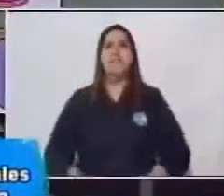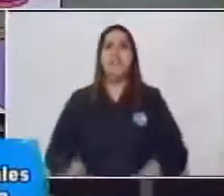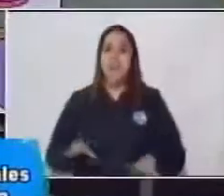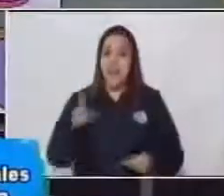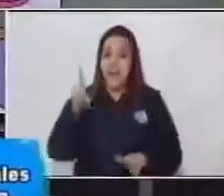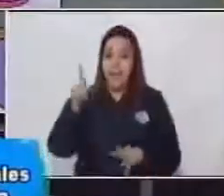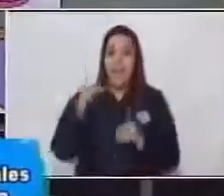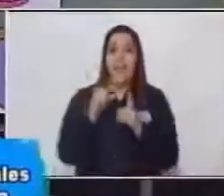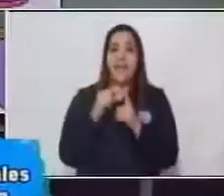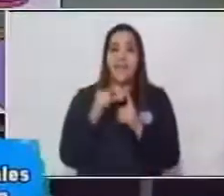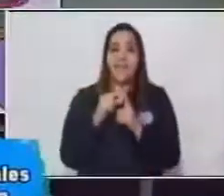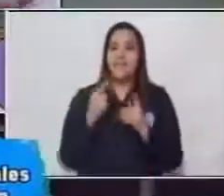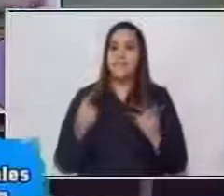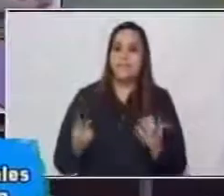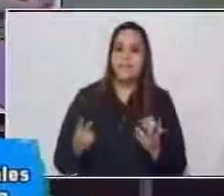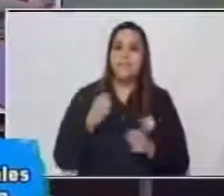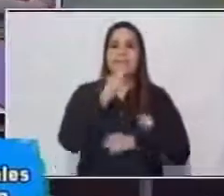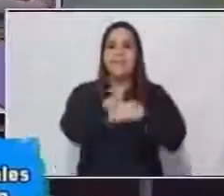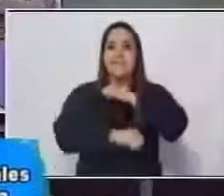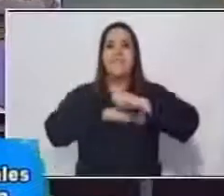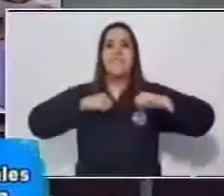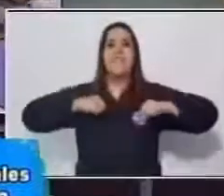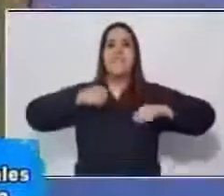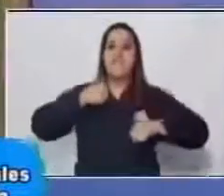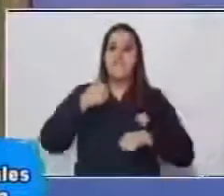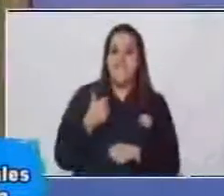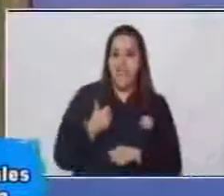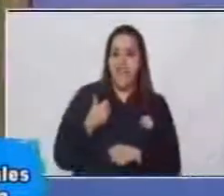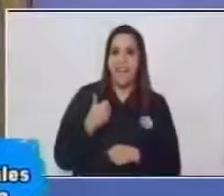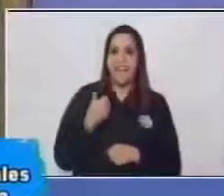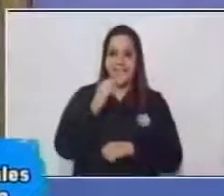Lo están haciendo muy bien. Inicia con fa.